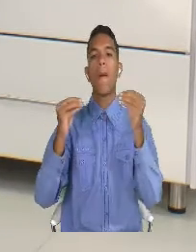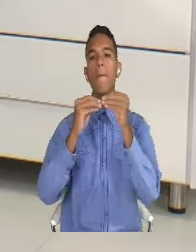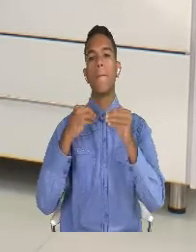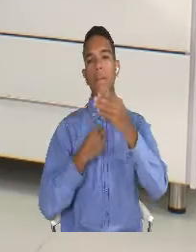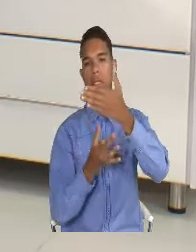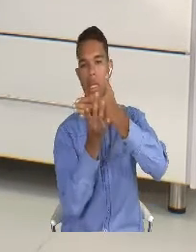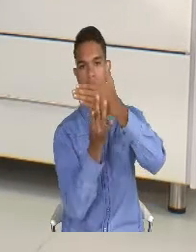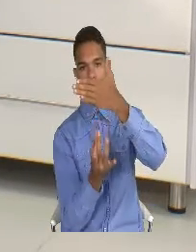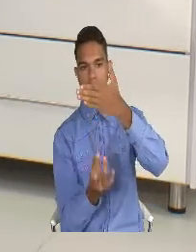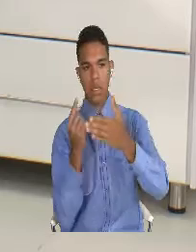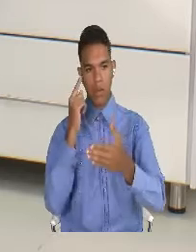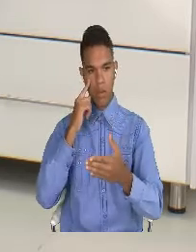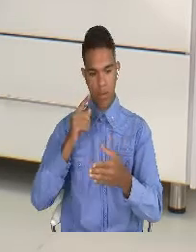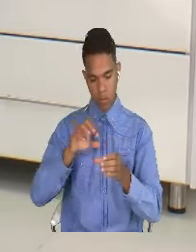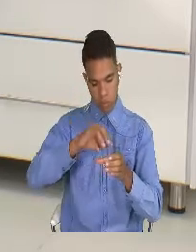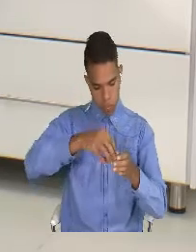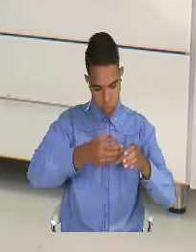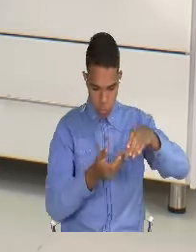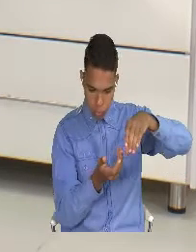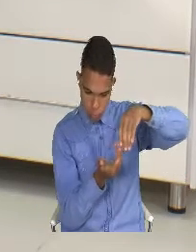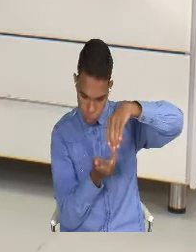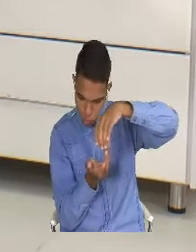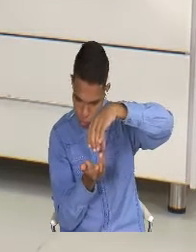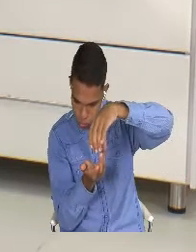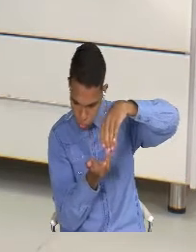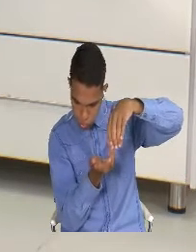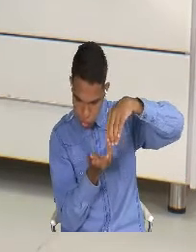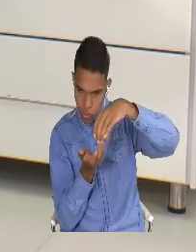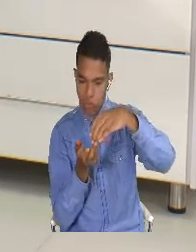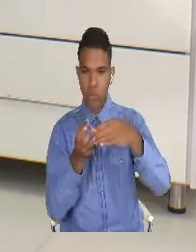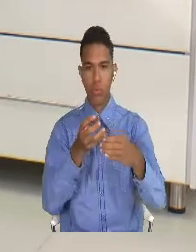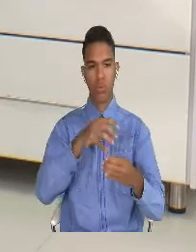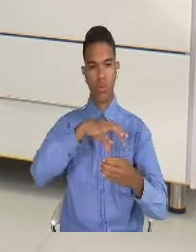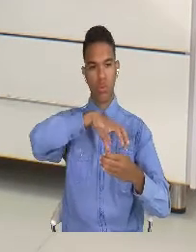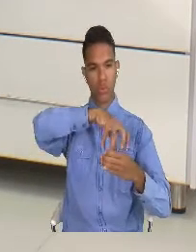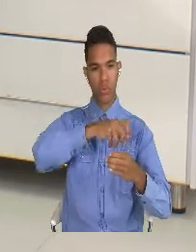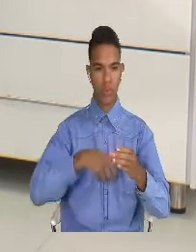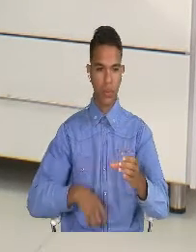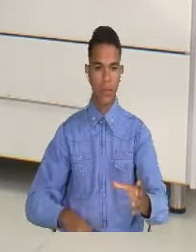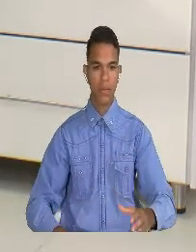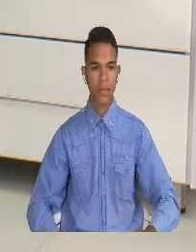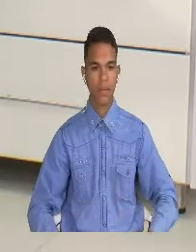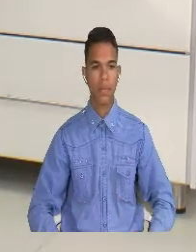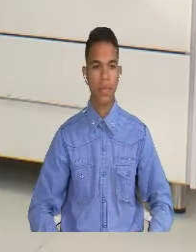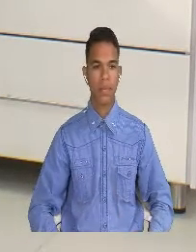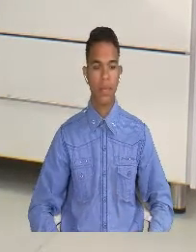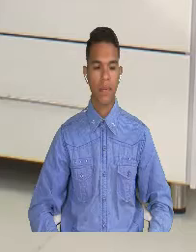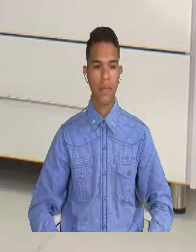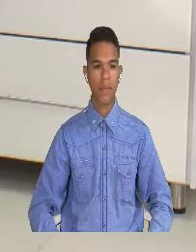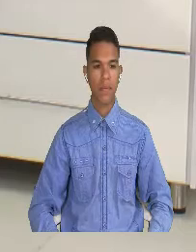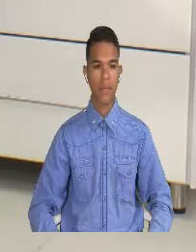aceite, ¿sí? Voy a sacar por acá un poquito de aceite y vamos a llevar nuestro